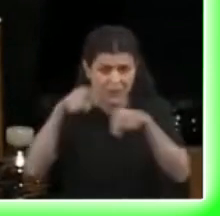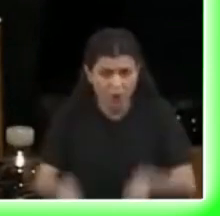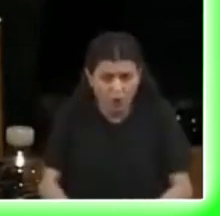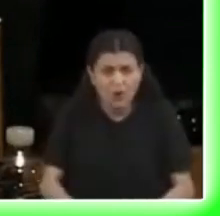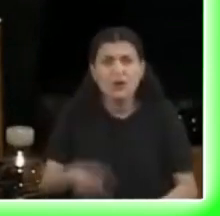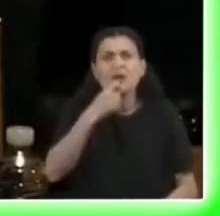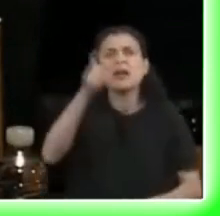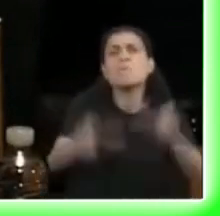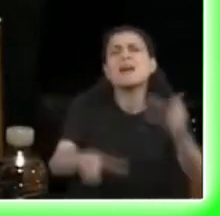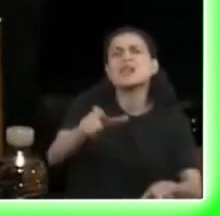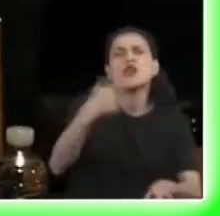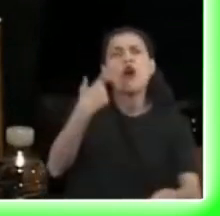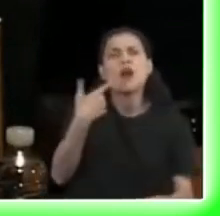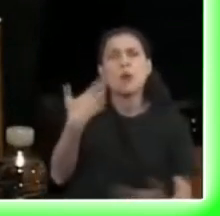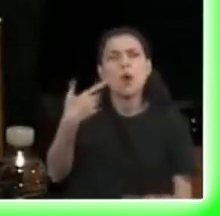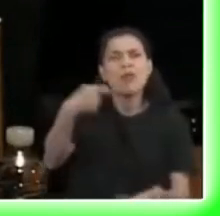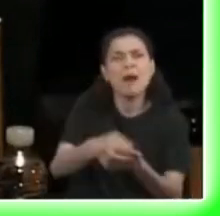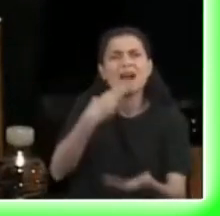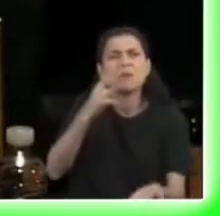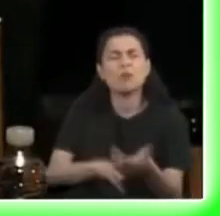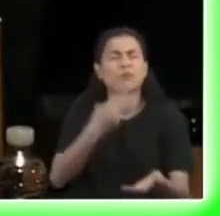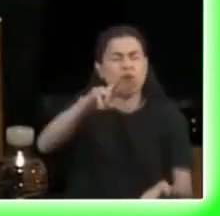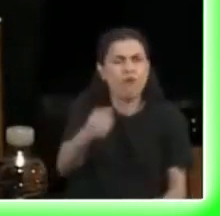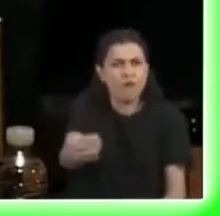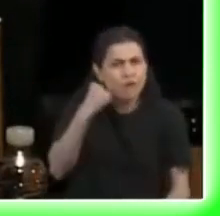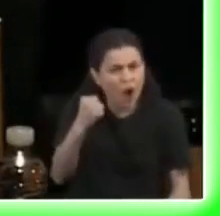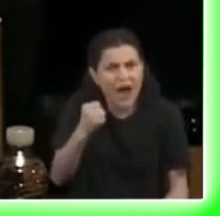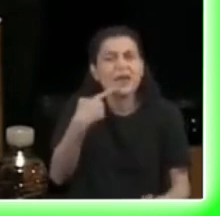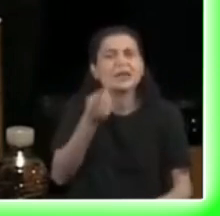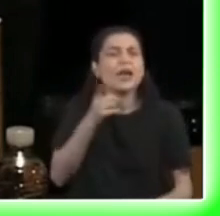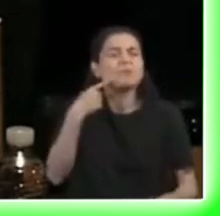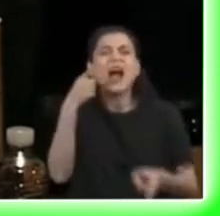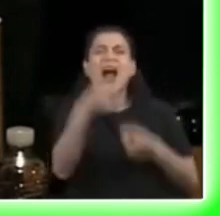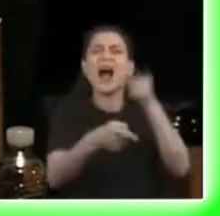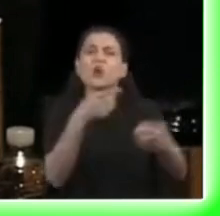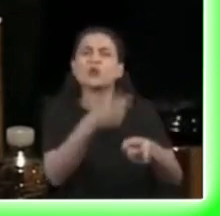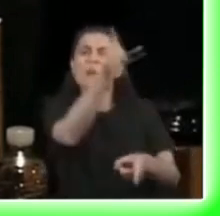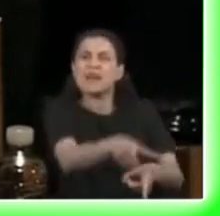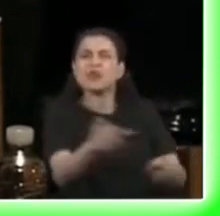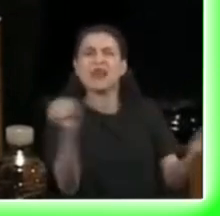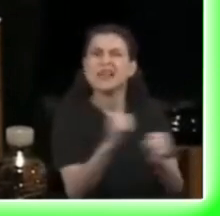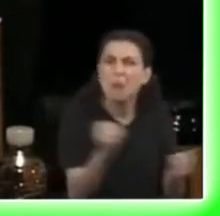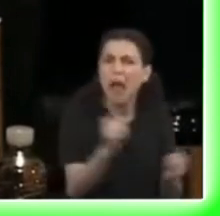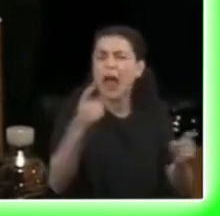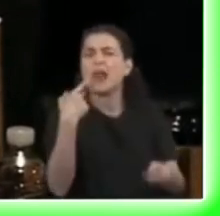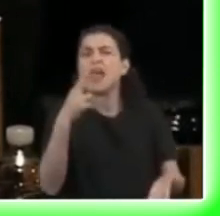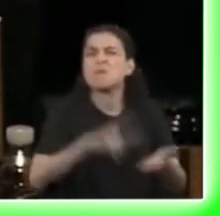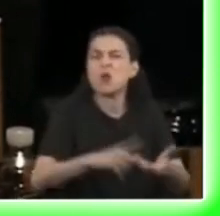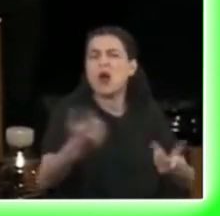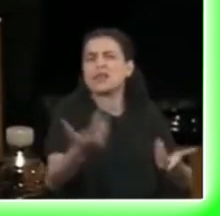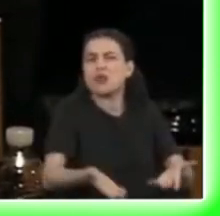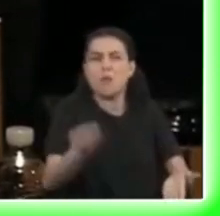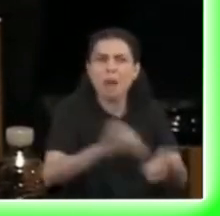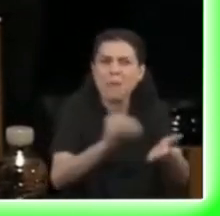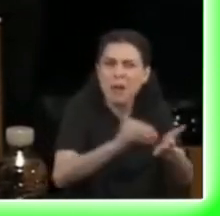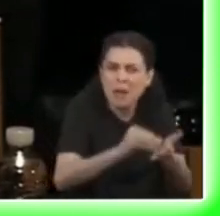riqueza con impuestos impagables y se los condenó públicamente como villanos. Como no alcanzaron los impuestos para financiar